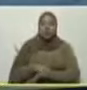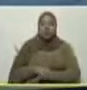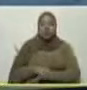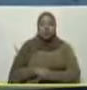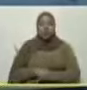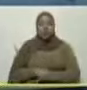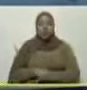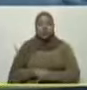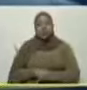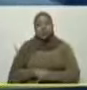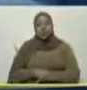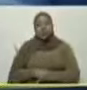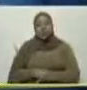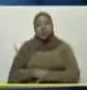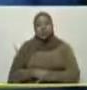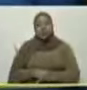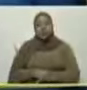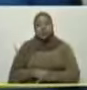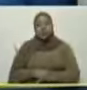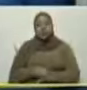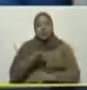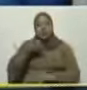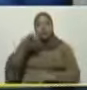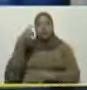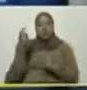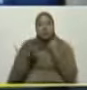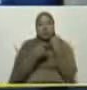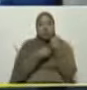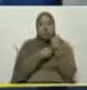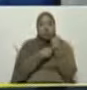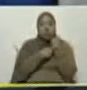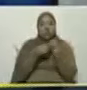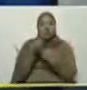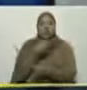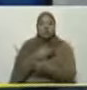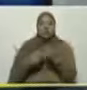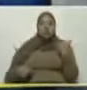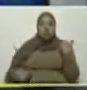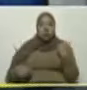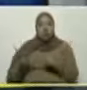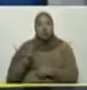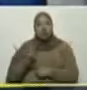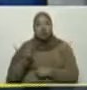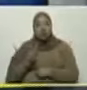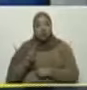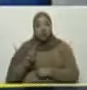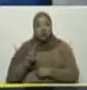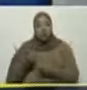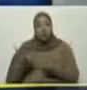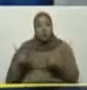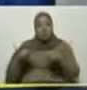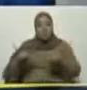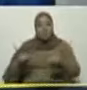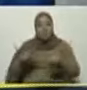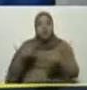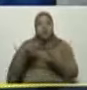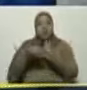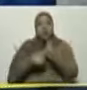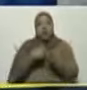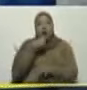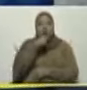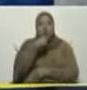Colombia y Juan guaidó Cuando decía que era presidente de Venezuela nos bloquearon recursos para